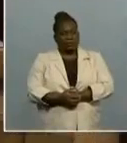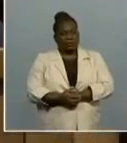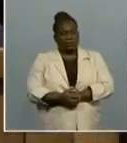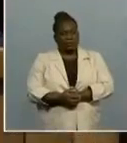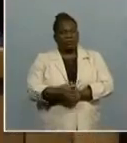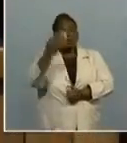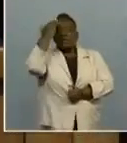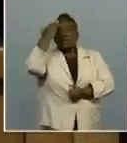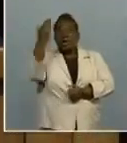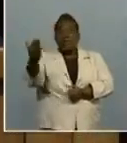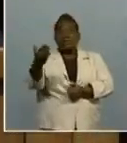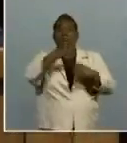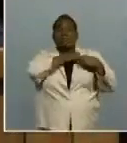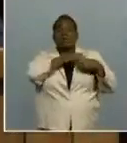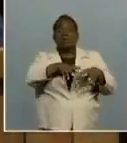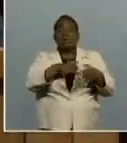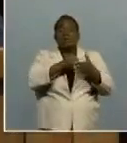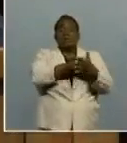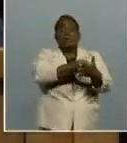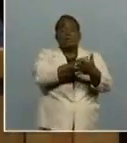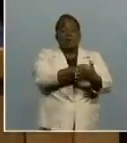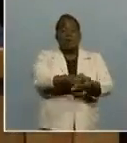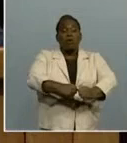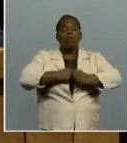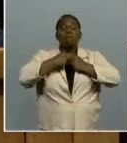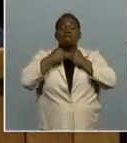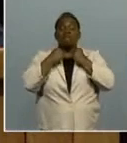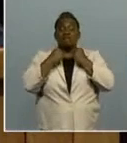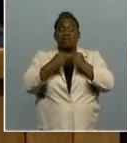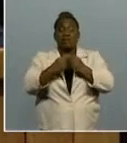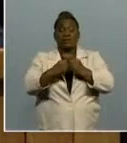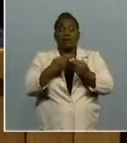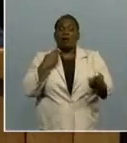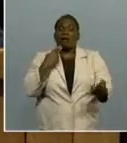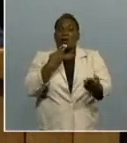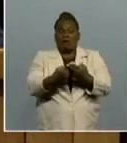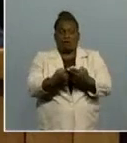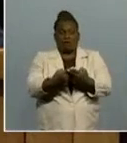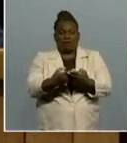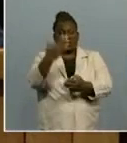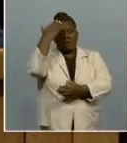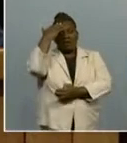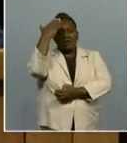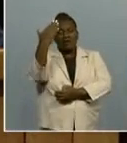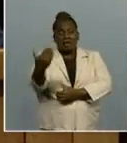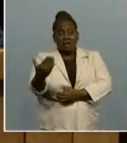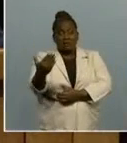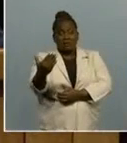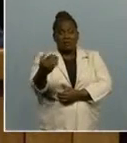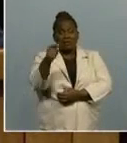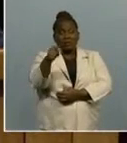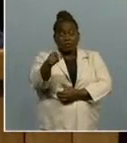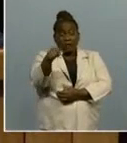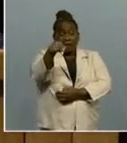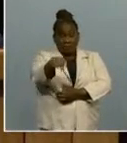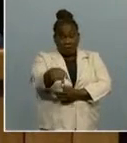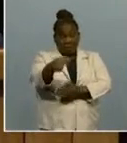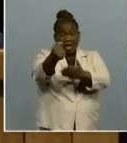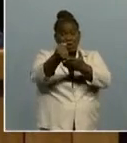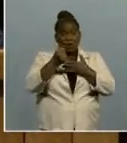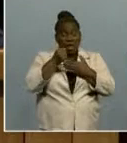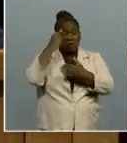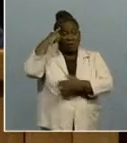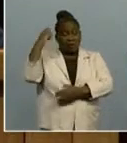gracias por el ejemplo el empuje la fuerza y la confianza gracias por estar y ayudarnos a creer